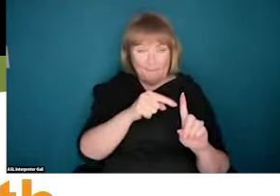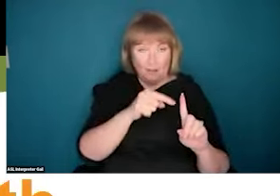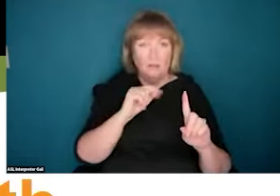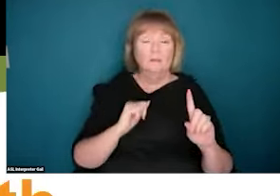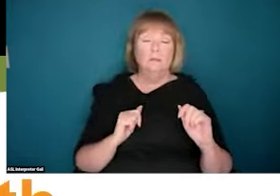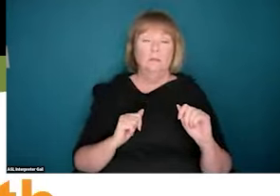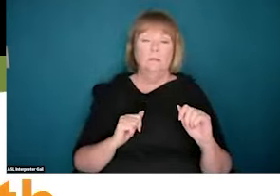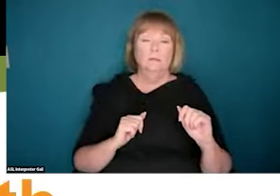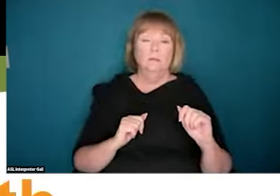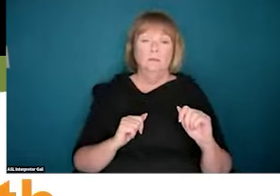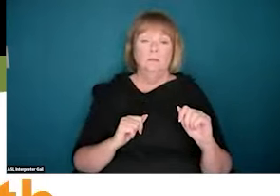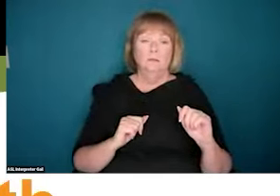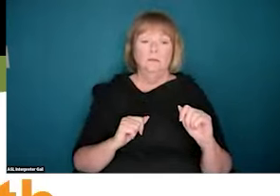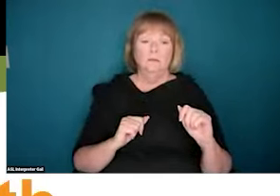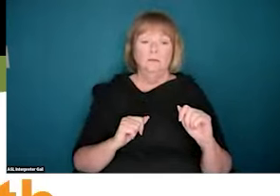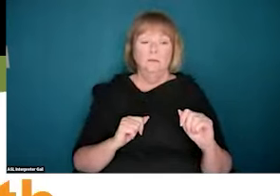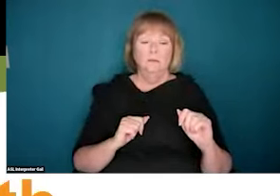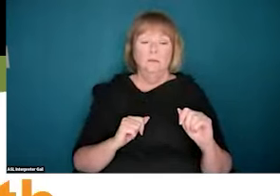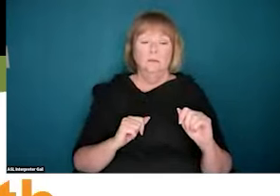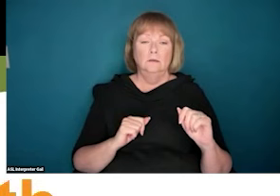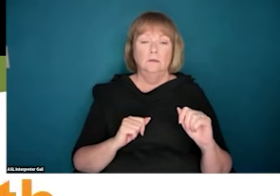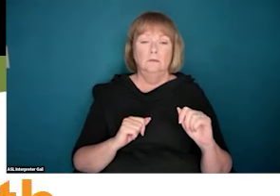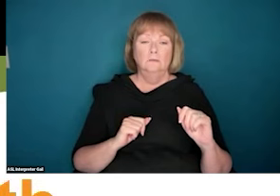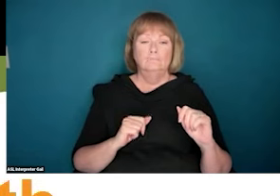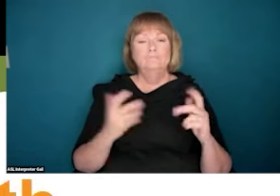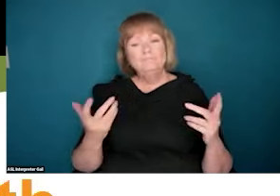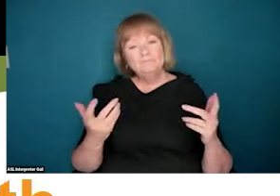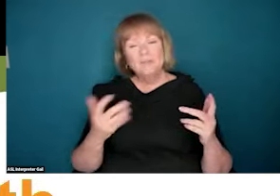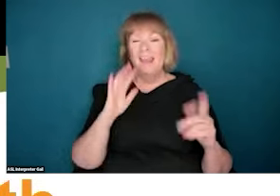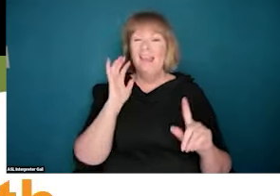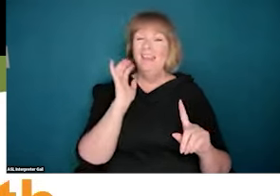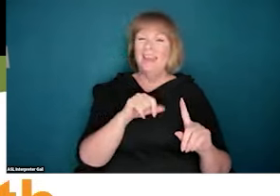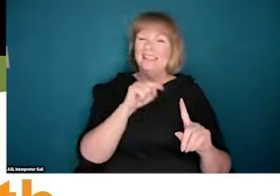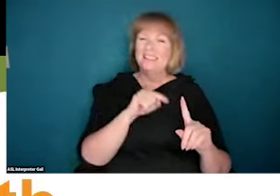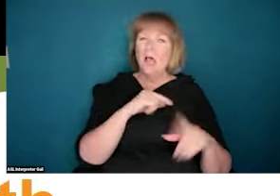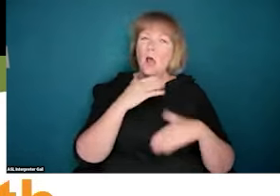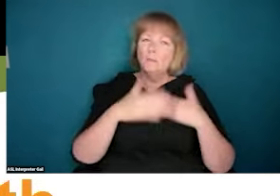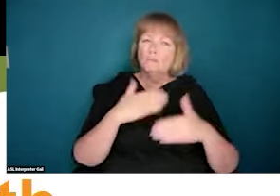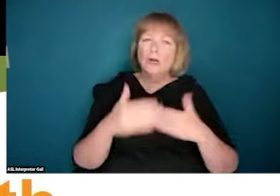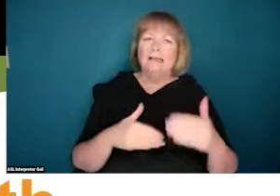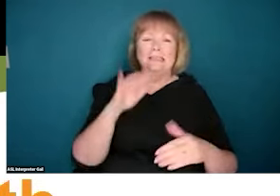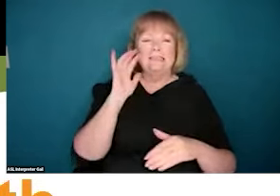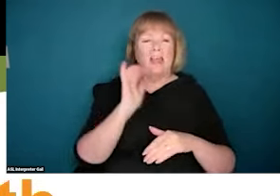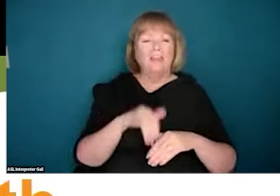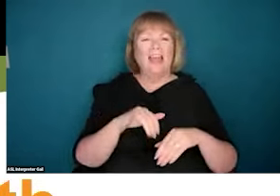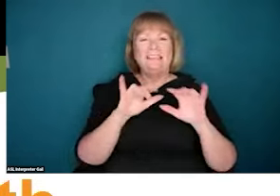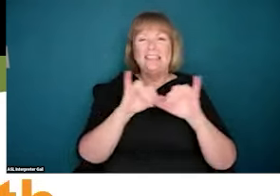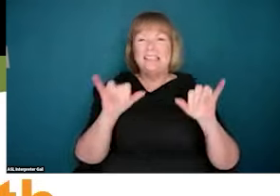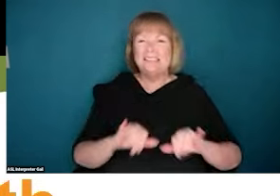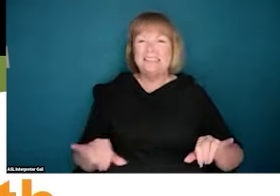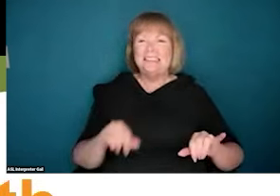que esto es percibido por la persona que tiene la discapacidad es de forma de como un proceso o